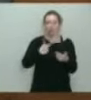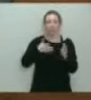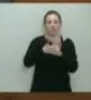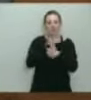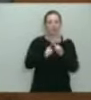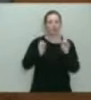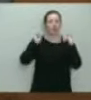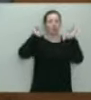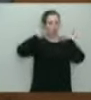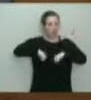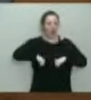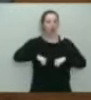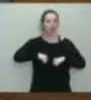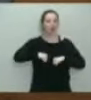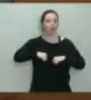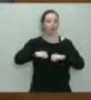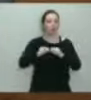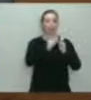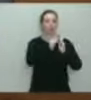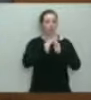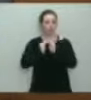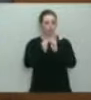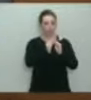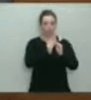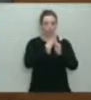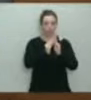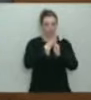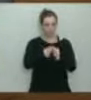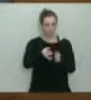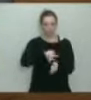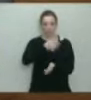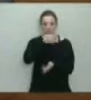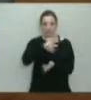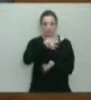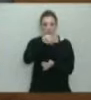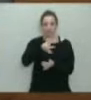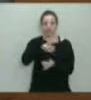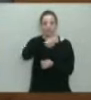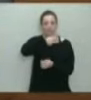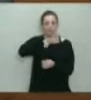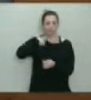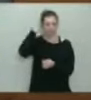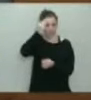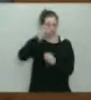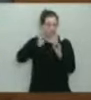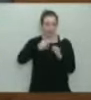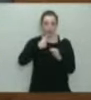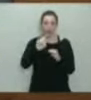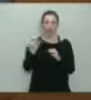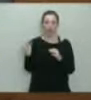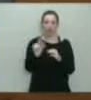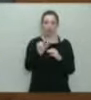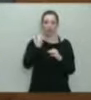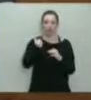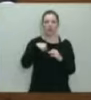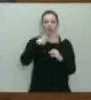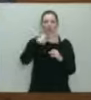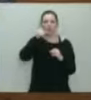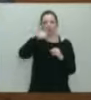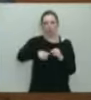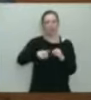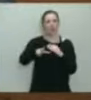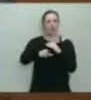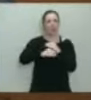muy amplio y muy mayoritario en el seno de la ponencia. Eso es lo que hay que constatar. Ya se ha citado aquí el número de